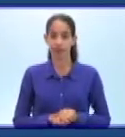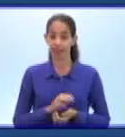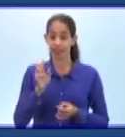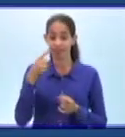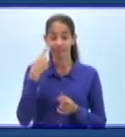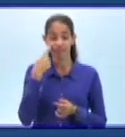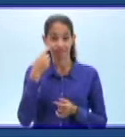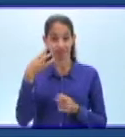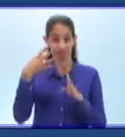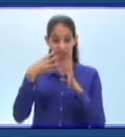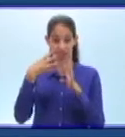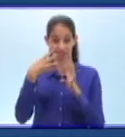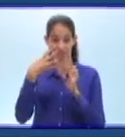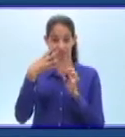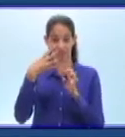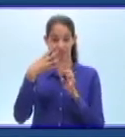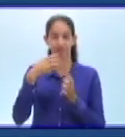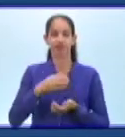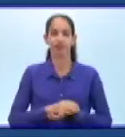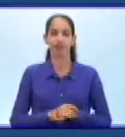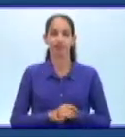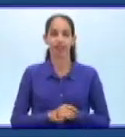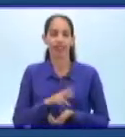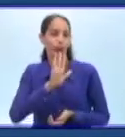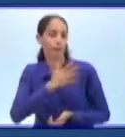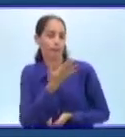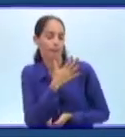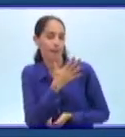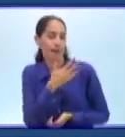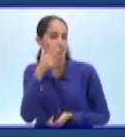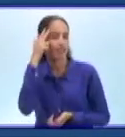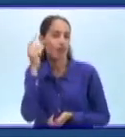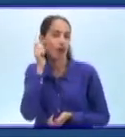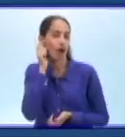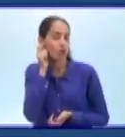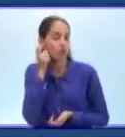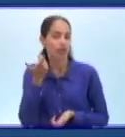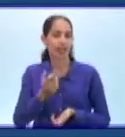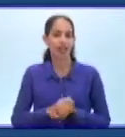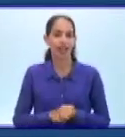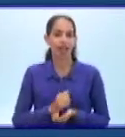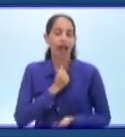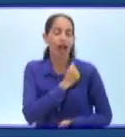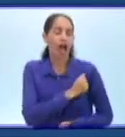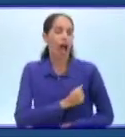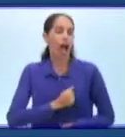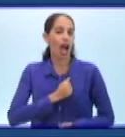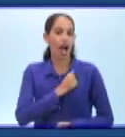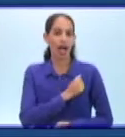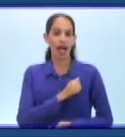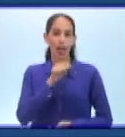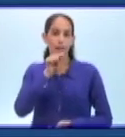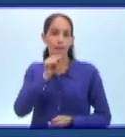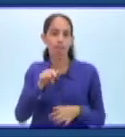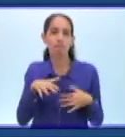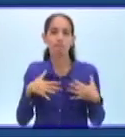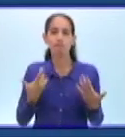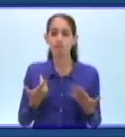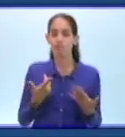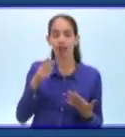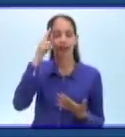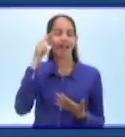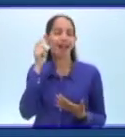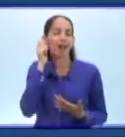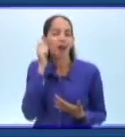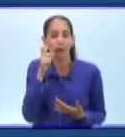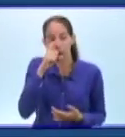parece a una abuelita tejedora? ¿Cuánto amor puede estar depositando abuela